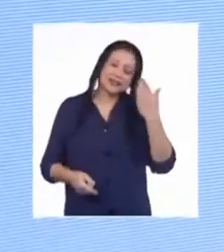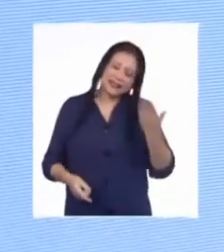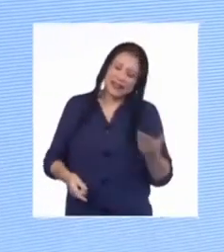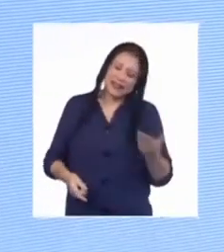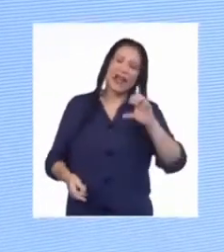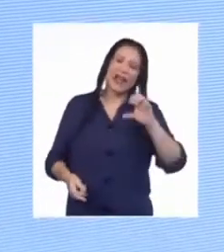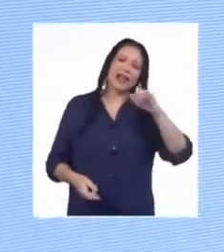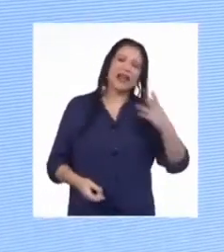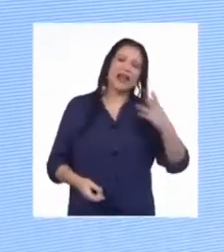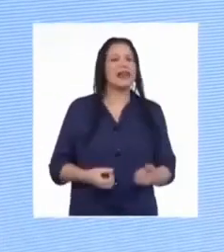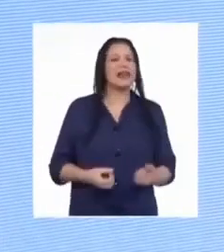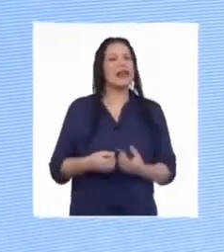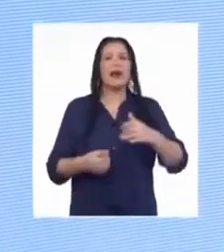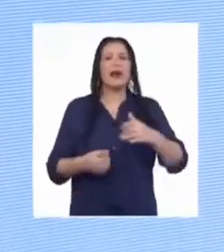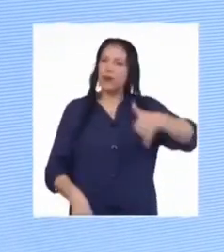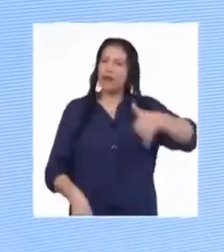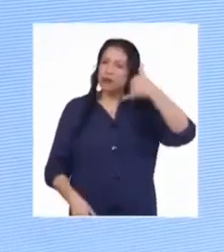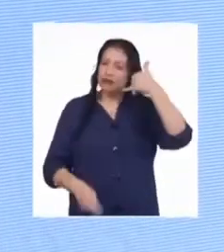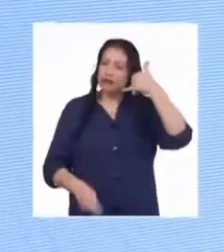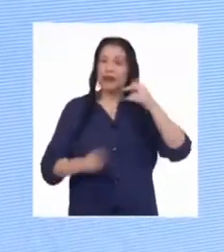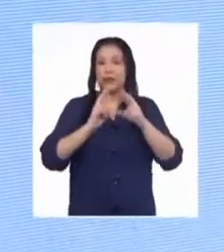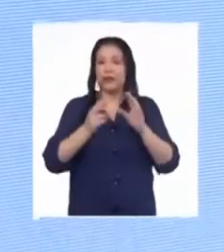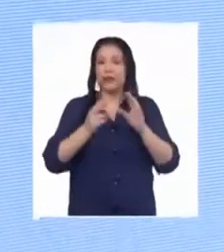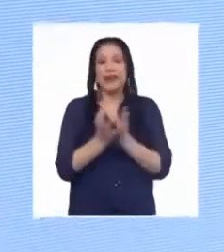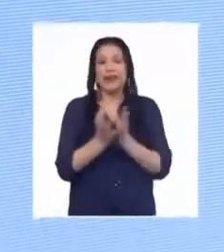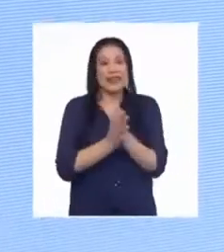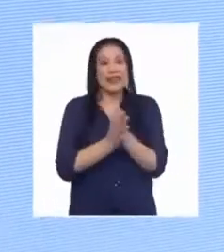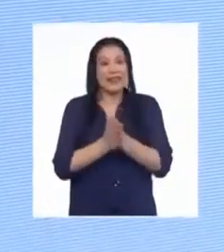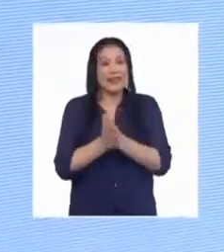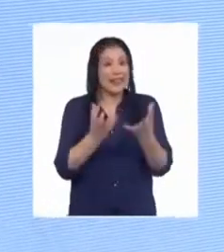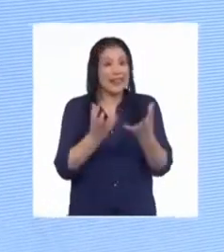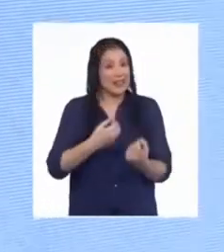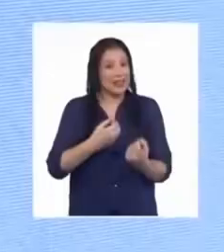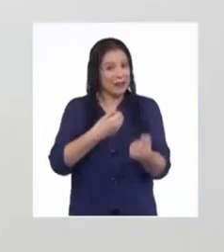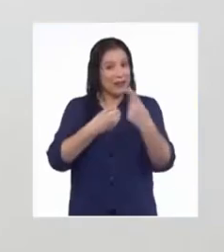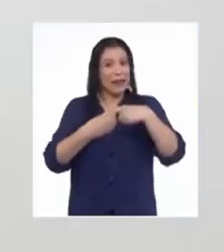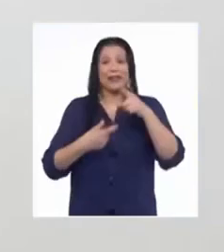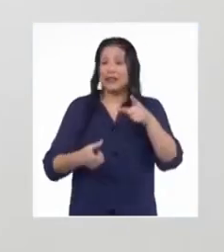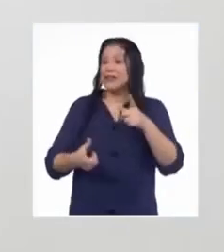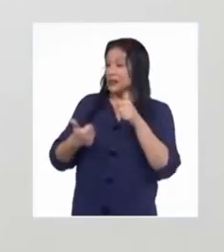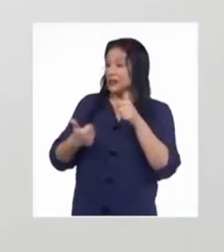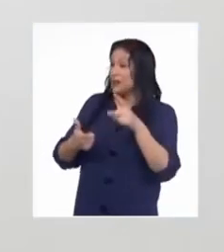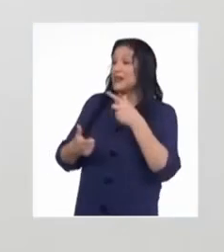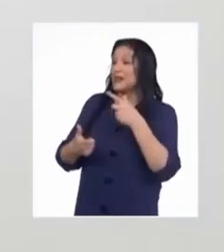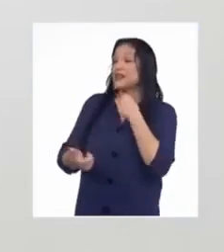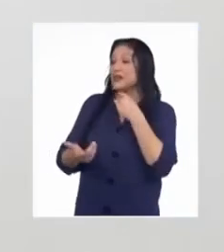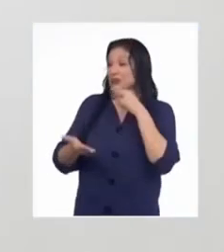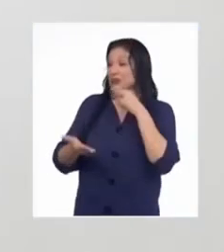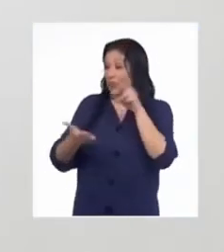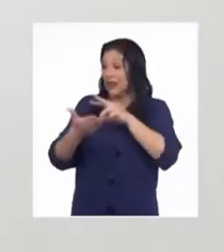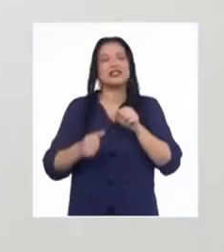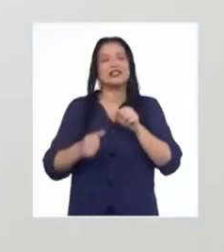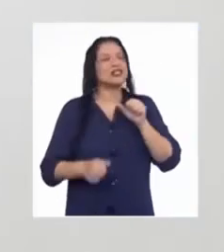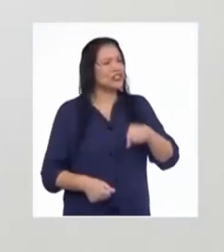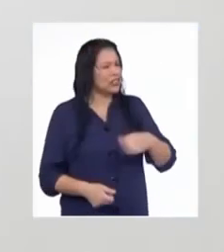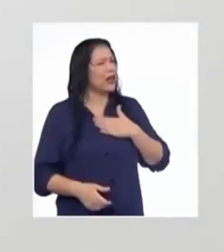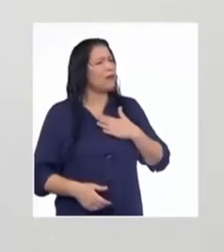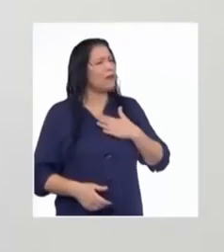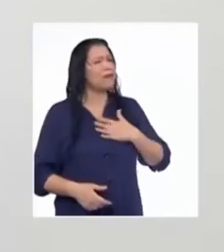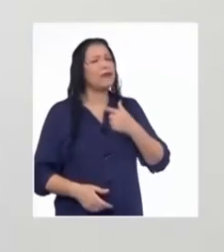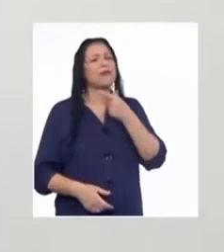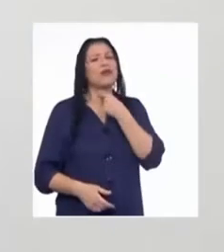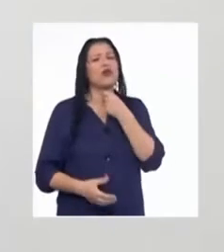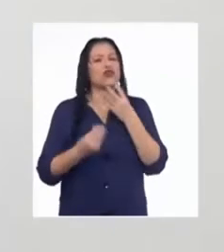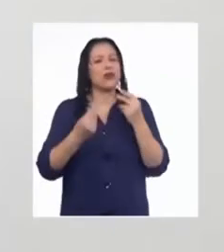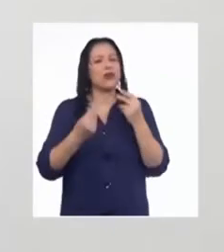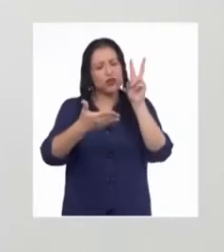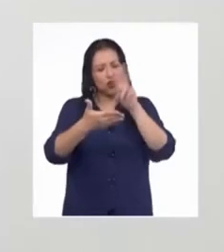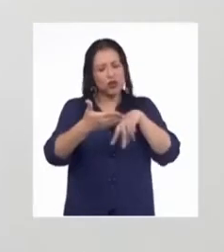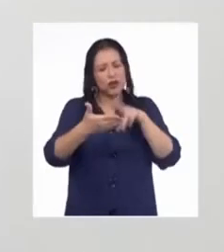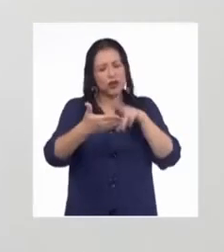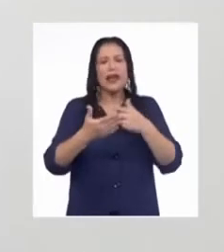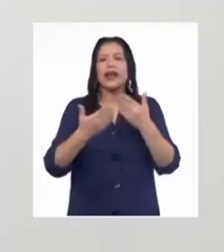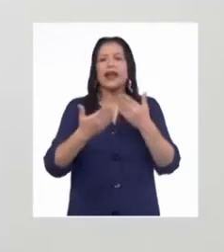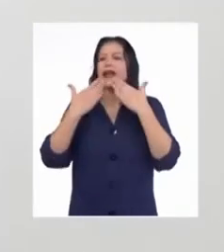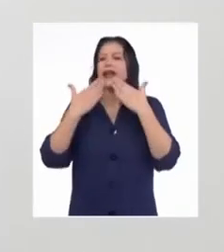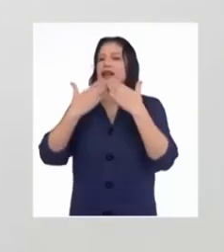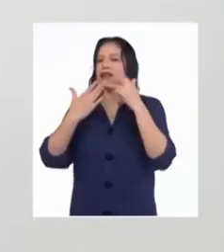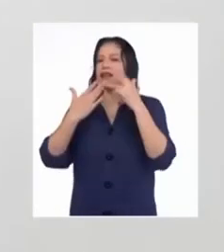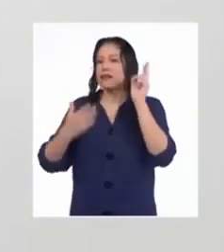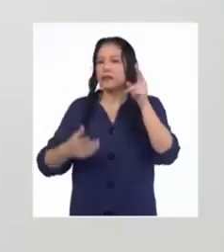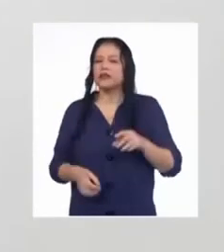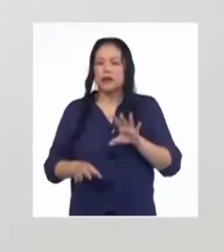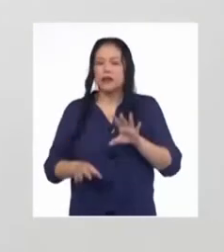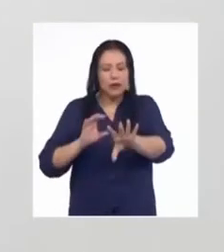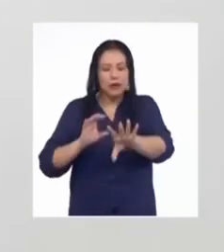y aceptar participar. Se nota que eres una gran lectora. Sí, me gusta mucho leer. Gracias, profesora, por seleccionar